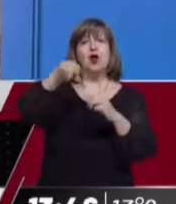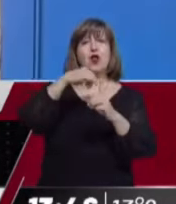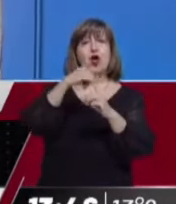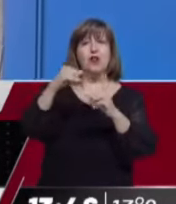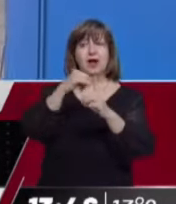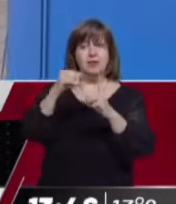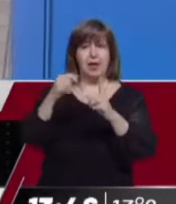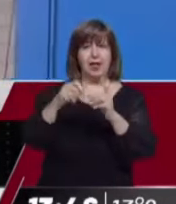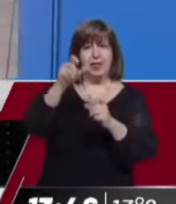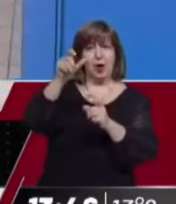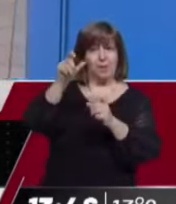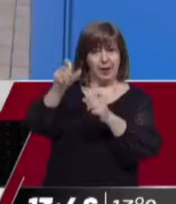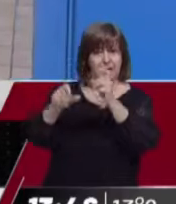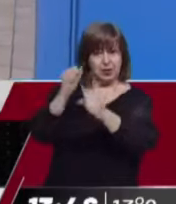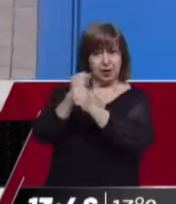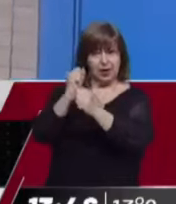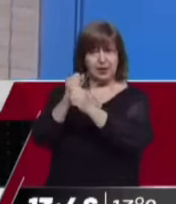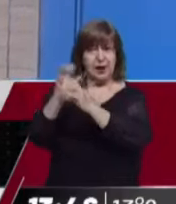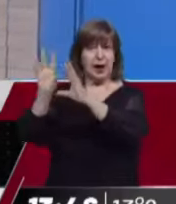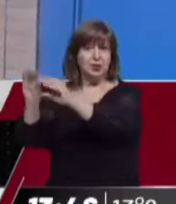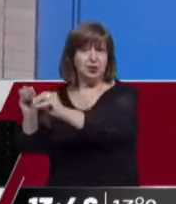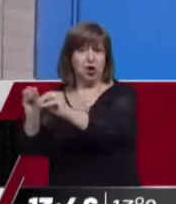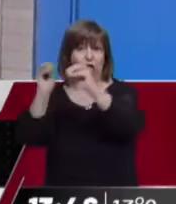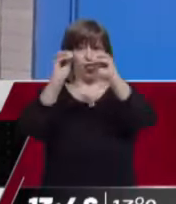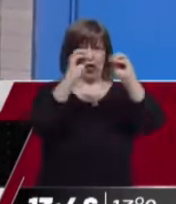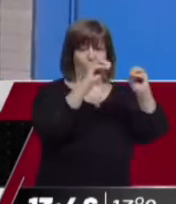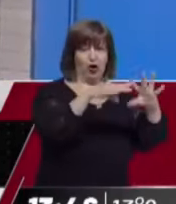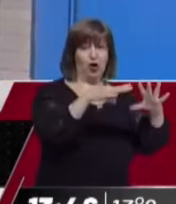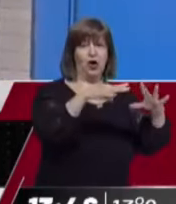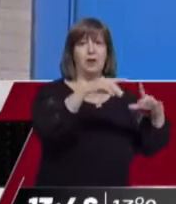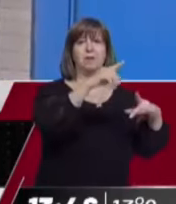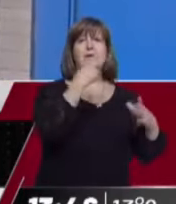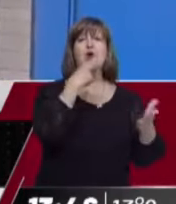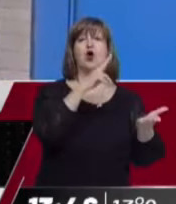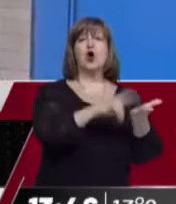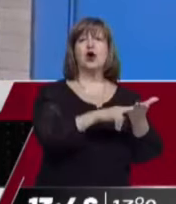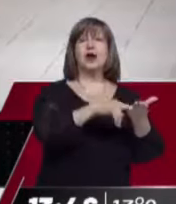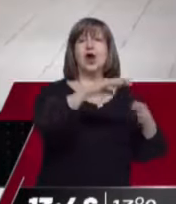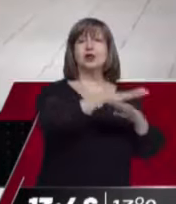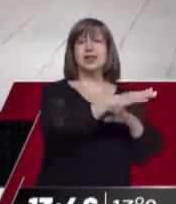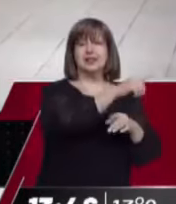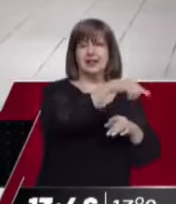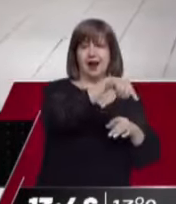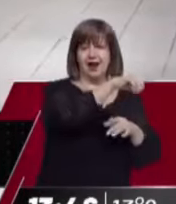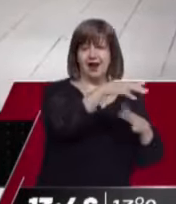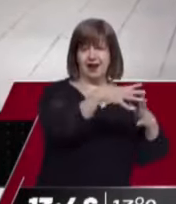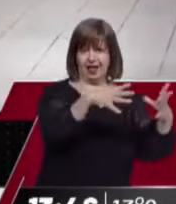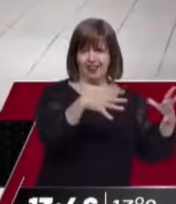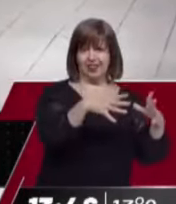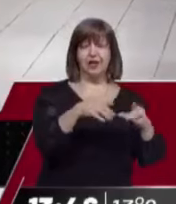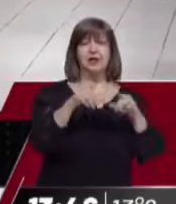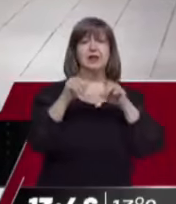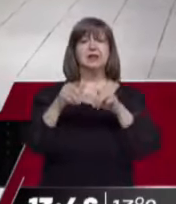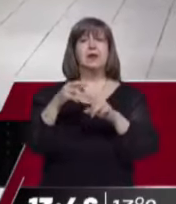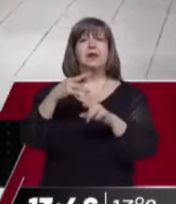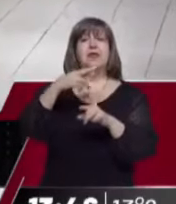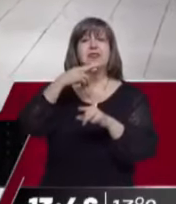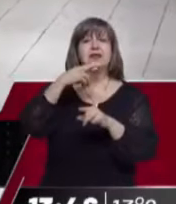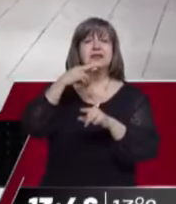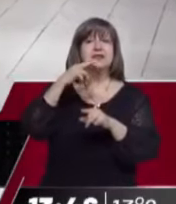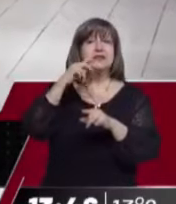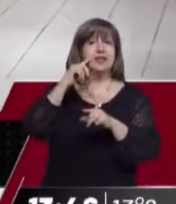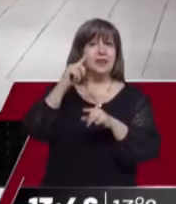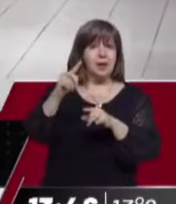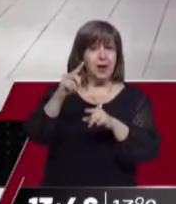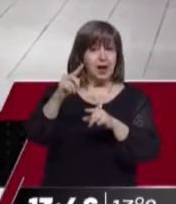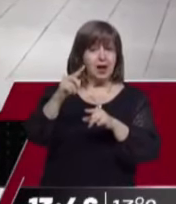siendo trasladados a la oficina central para trabajar ahí. Pero ¿qué es lo que sucede? También les han ofrecido a los 17.000 trabajadores de Correo Argentino en todo el país un pedido